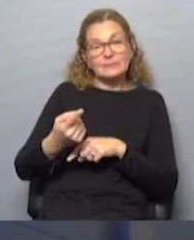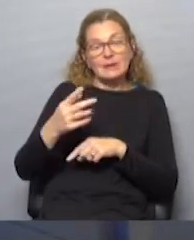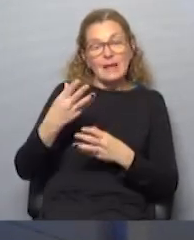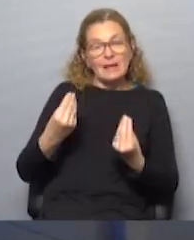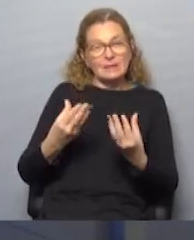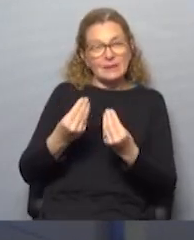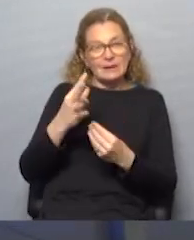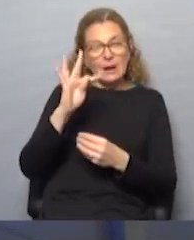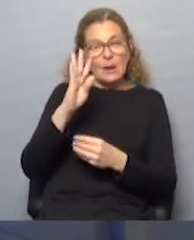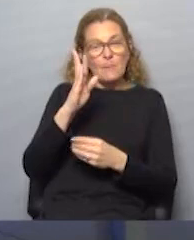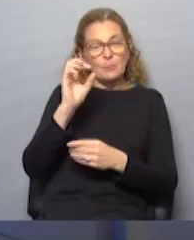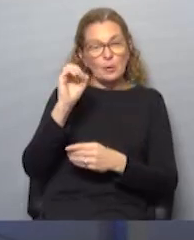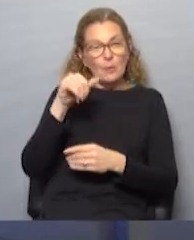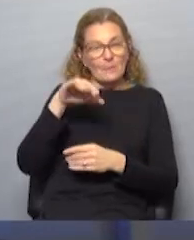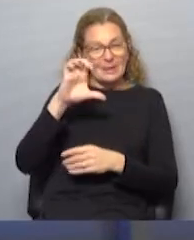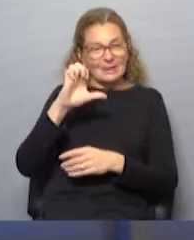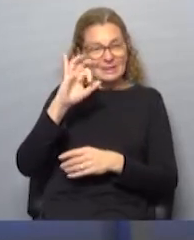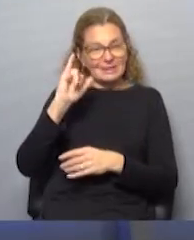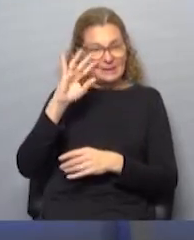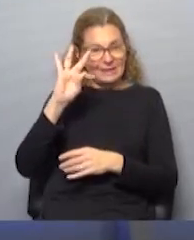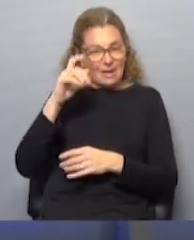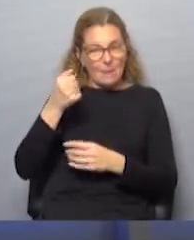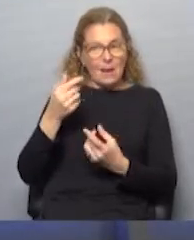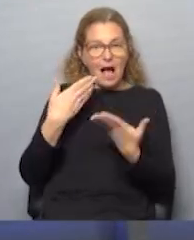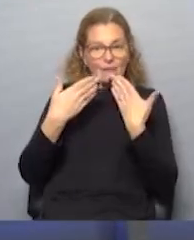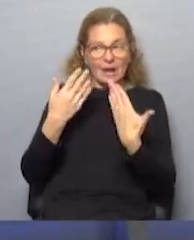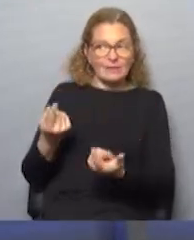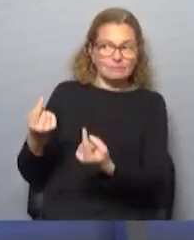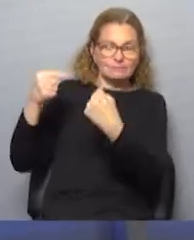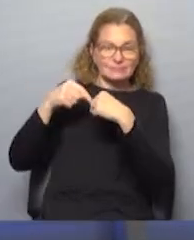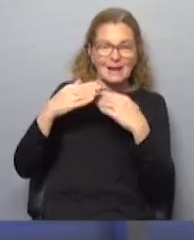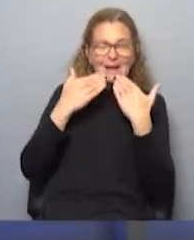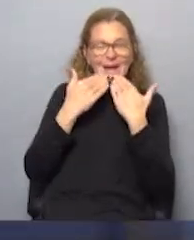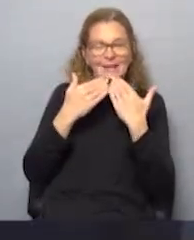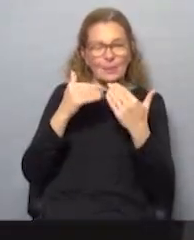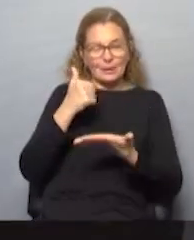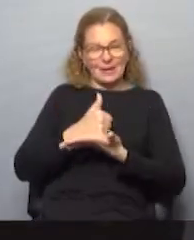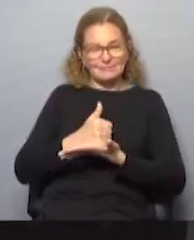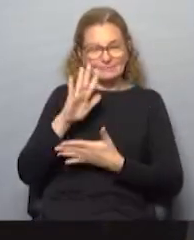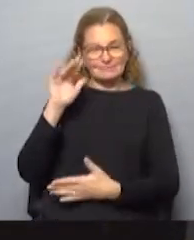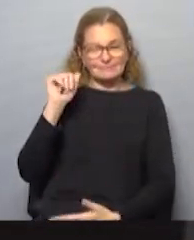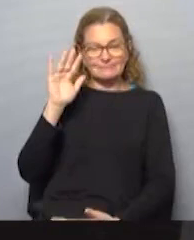prometida sugerente título para hablar de migraciones gracias gracias para estar hasta mañana